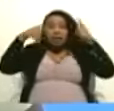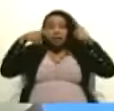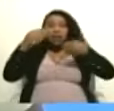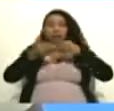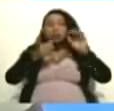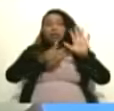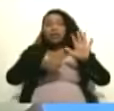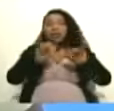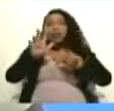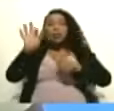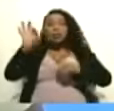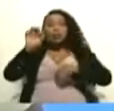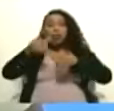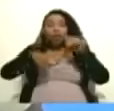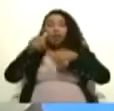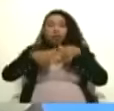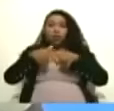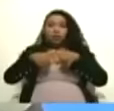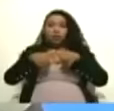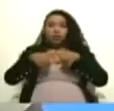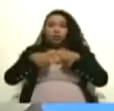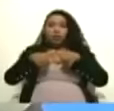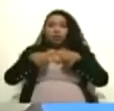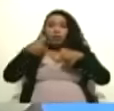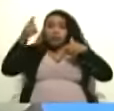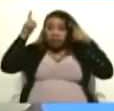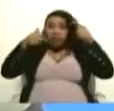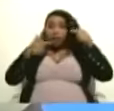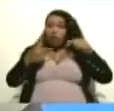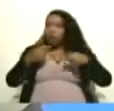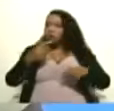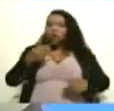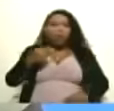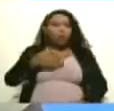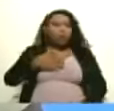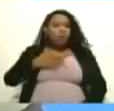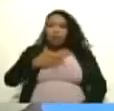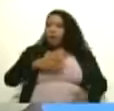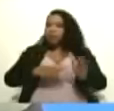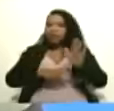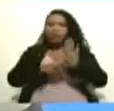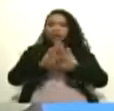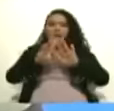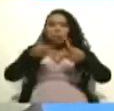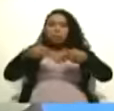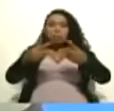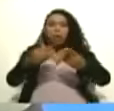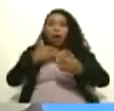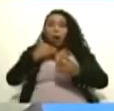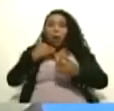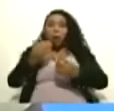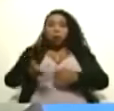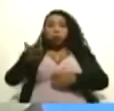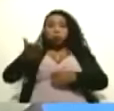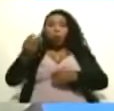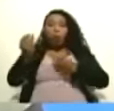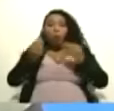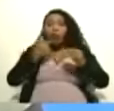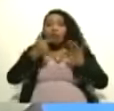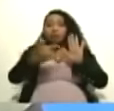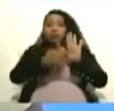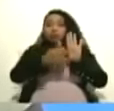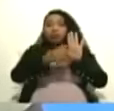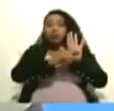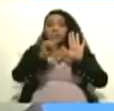antes y dijo el presidente no se puede desarrollar una reforma de algo tan importante como la Constitución